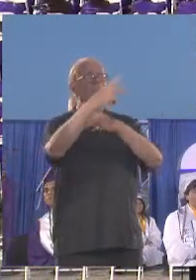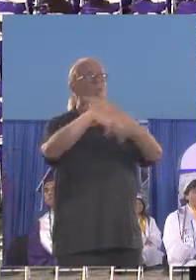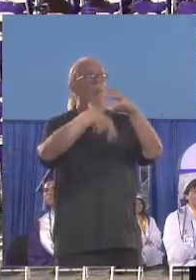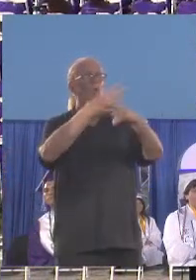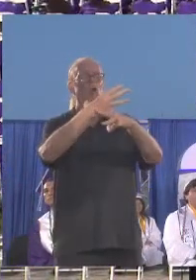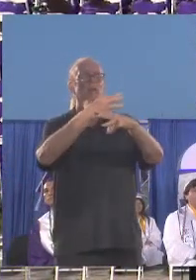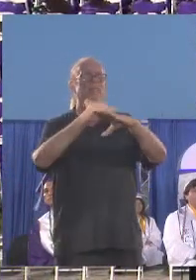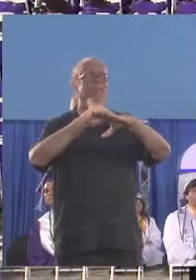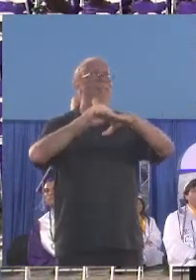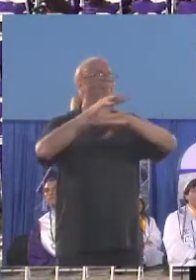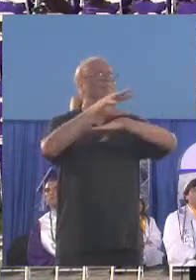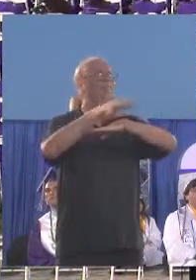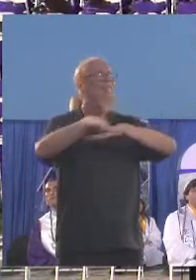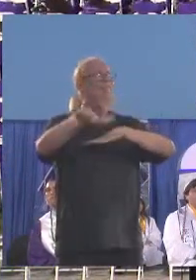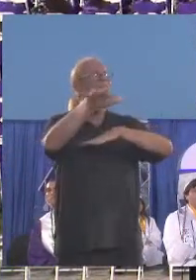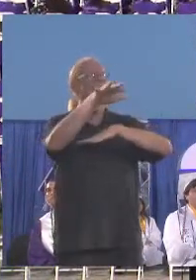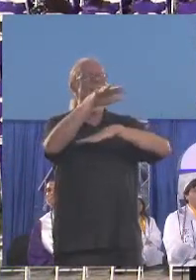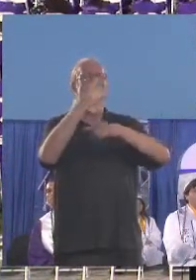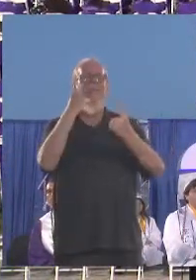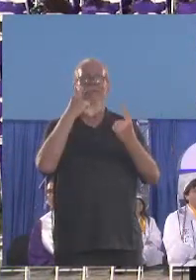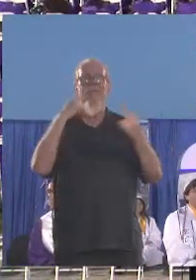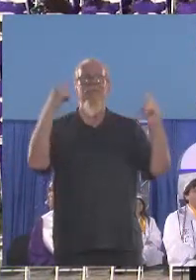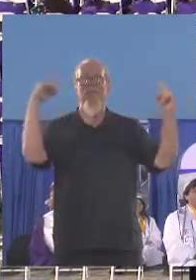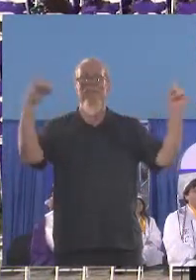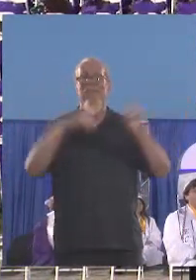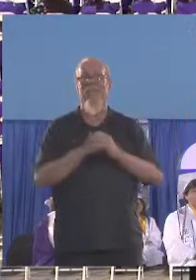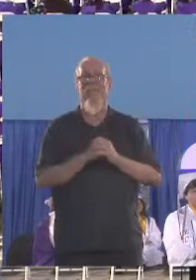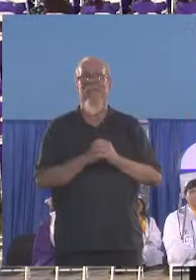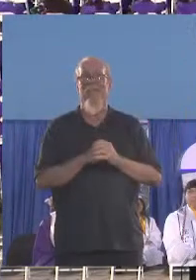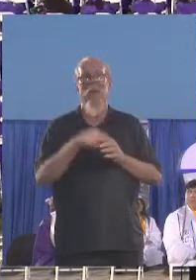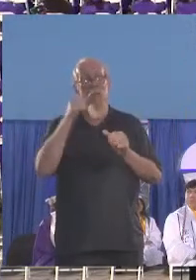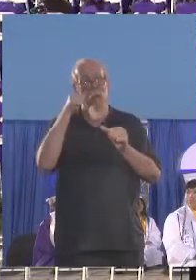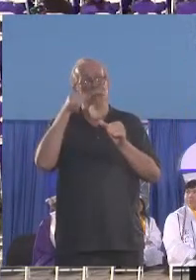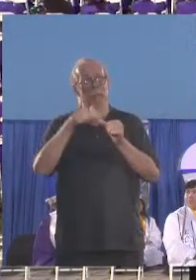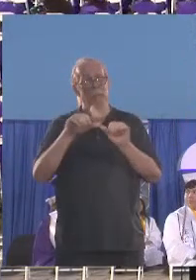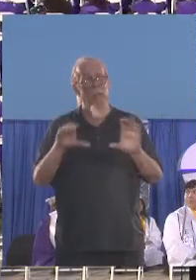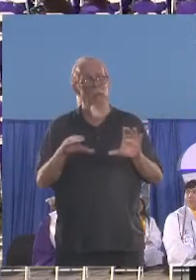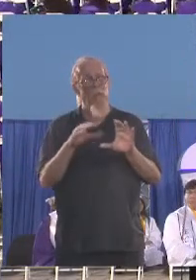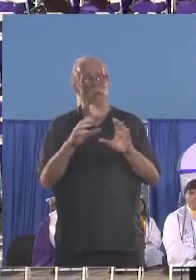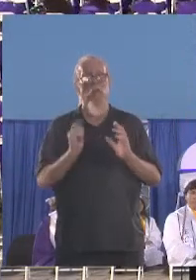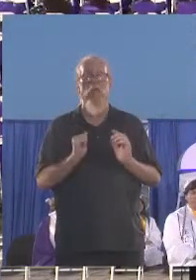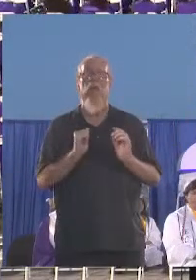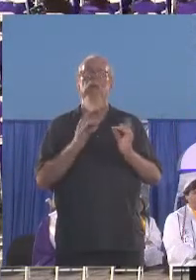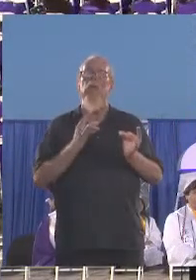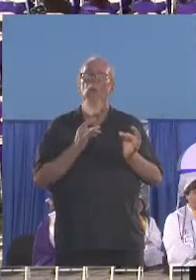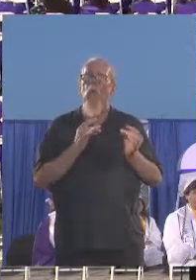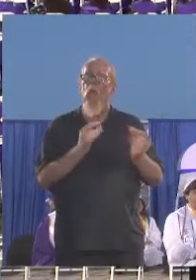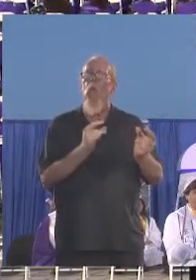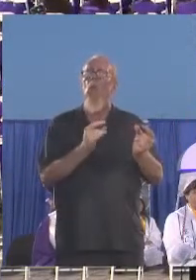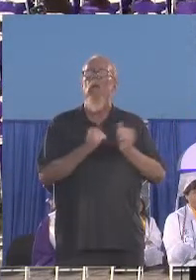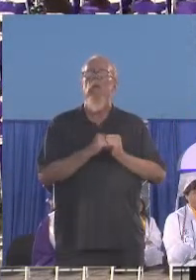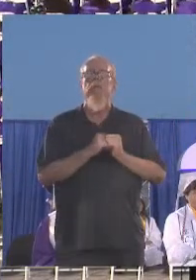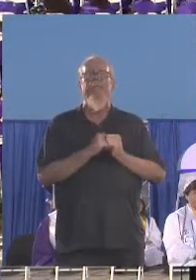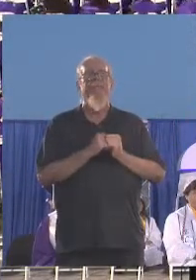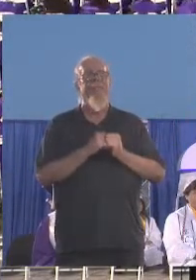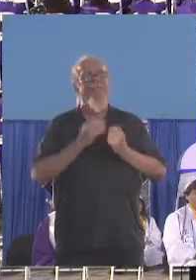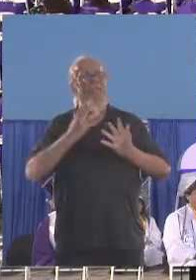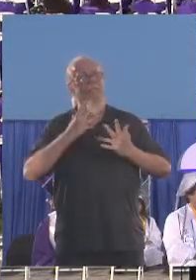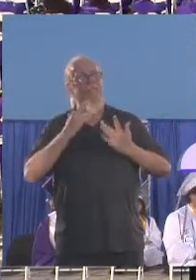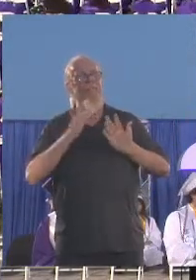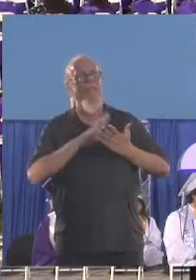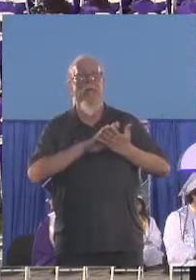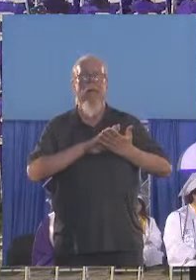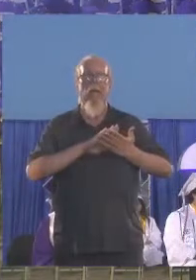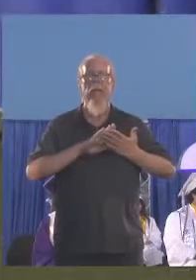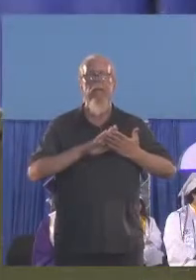greater successes. In doing so, remember to do so with grace, kindness, and